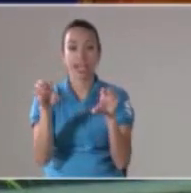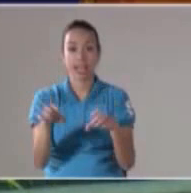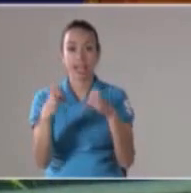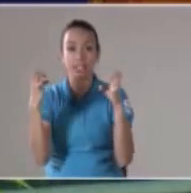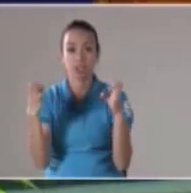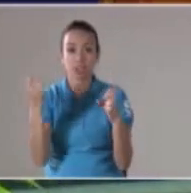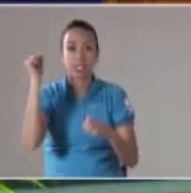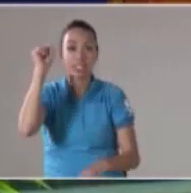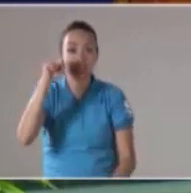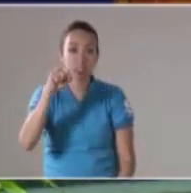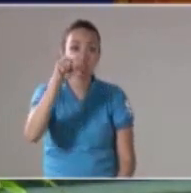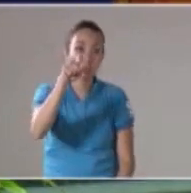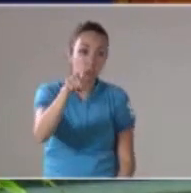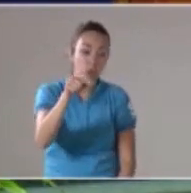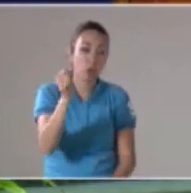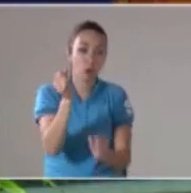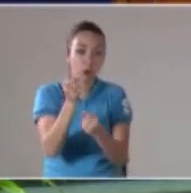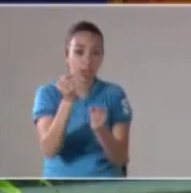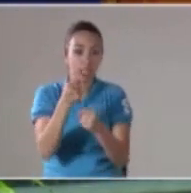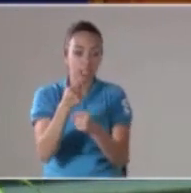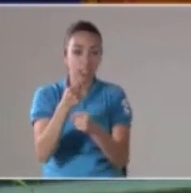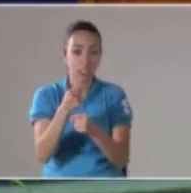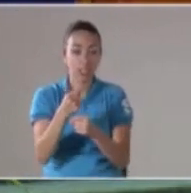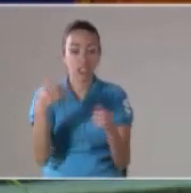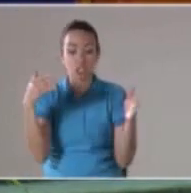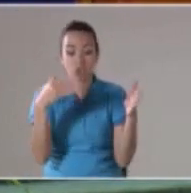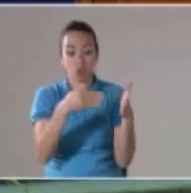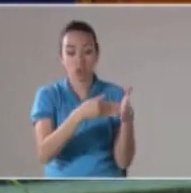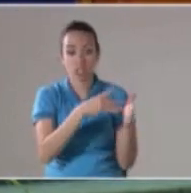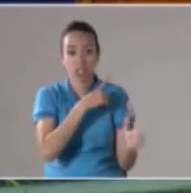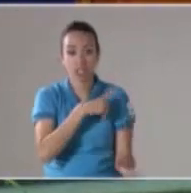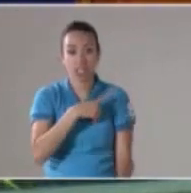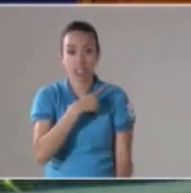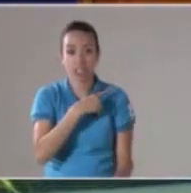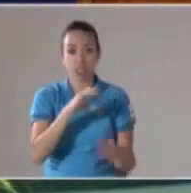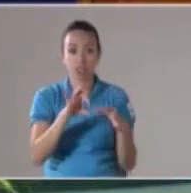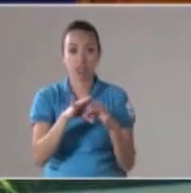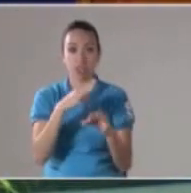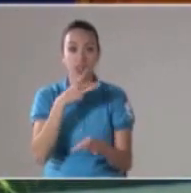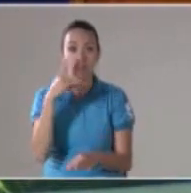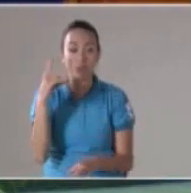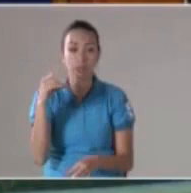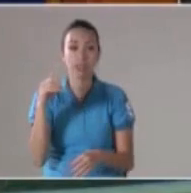aunque sea lícito, contra el deseo de Dios, ya es pecado.